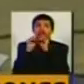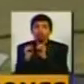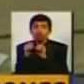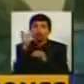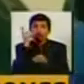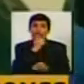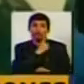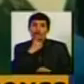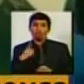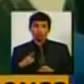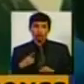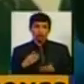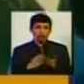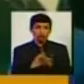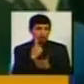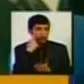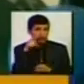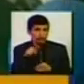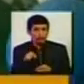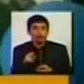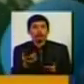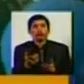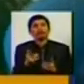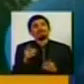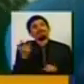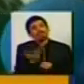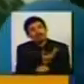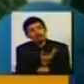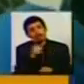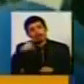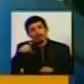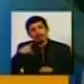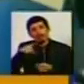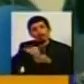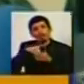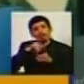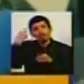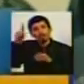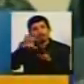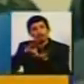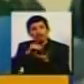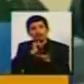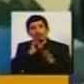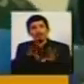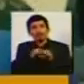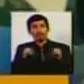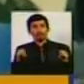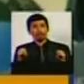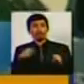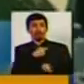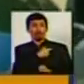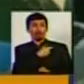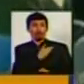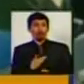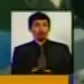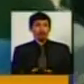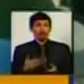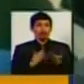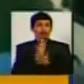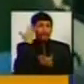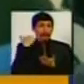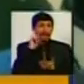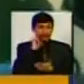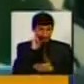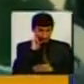Cámara de Diputados. Es lamentable que en esta elección no lo hayan podido hacer a propósito de la falta de compromiso que tuvo el gobierno, que en principio se